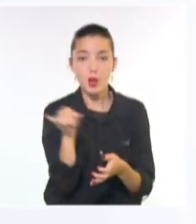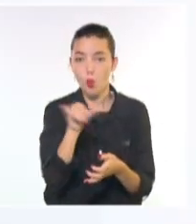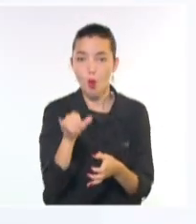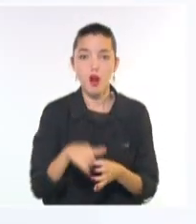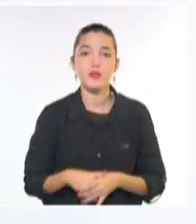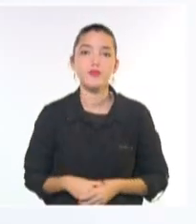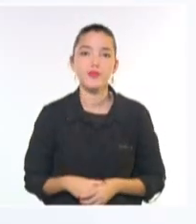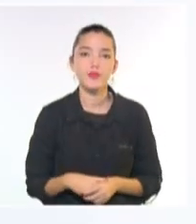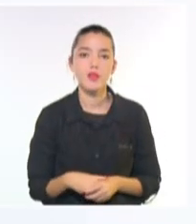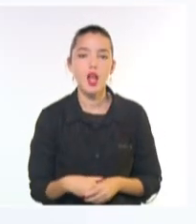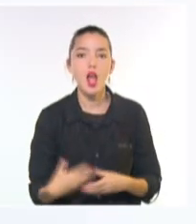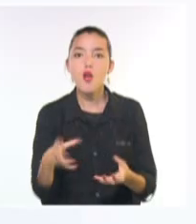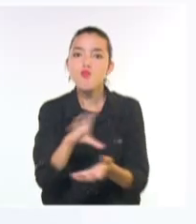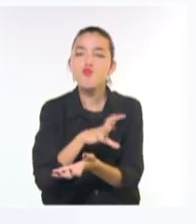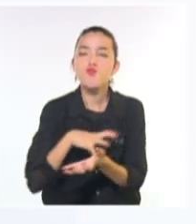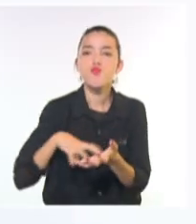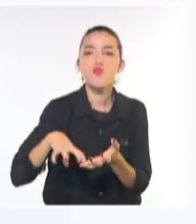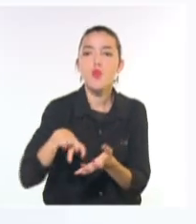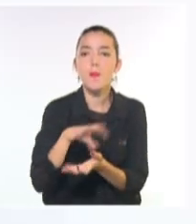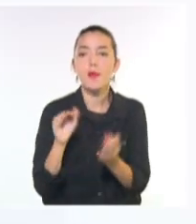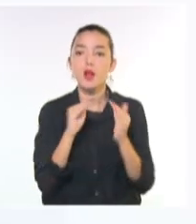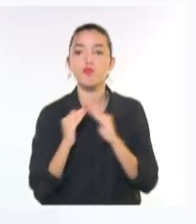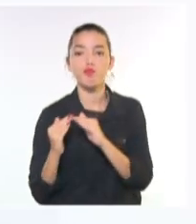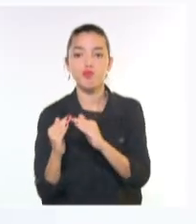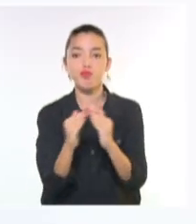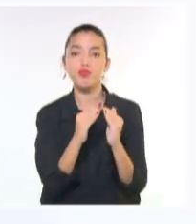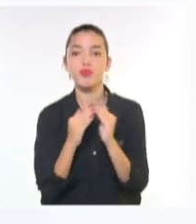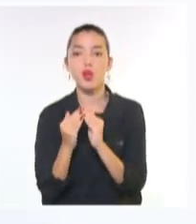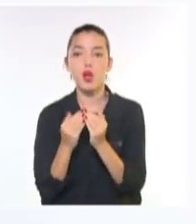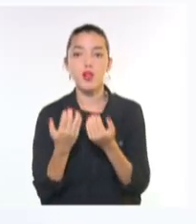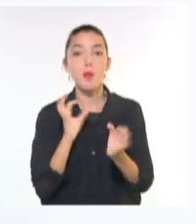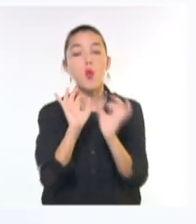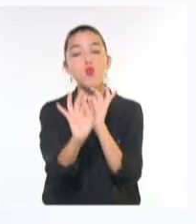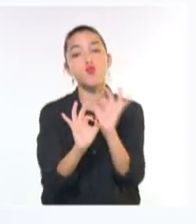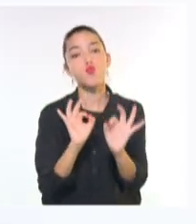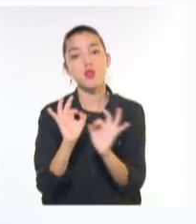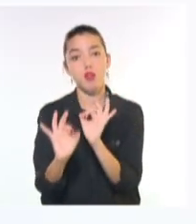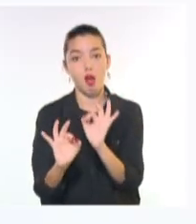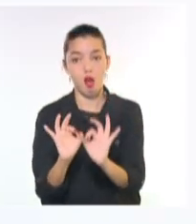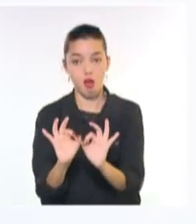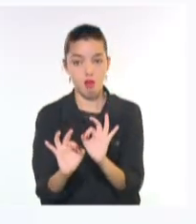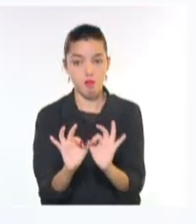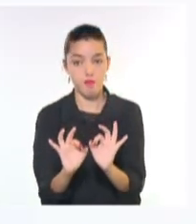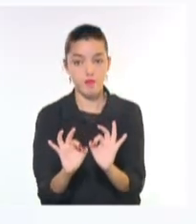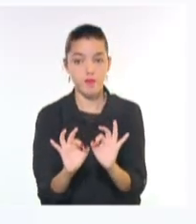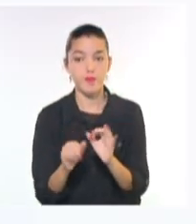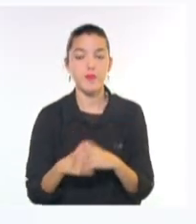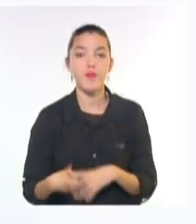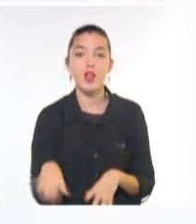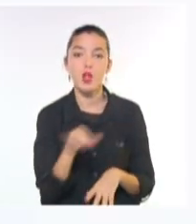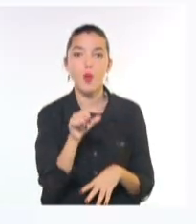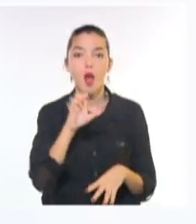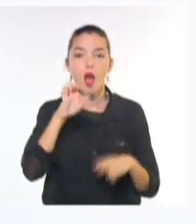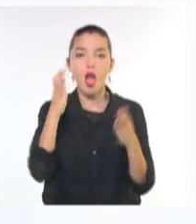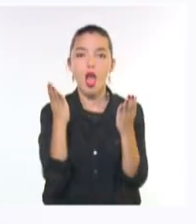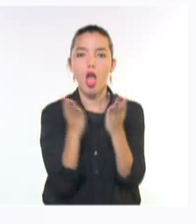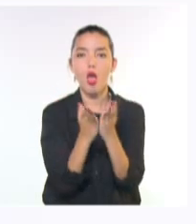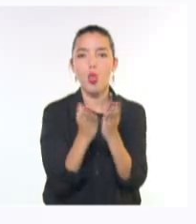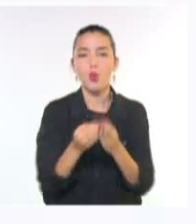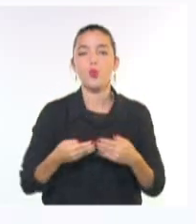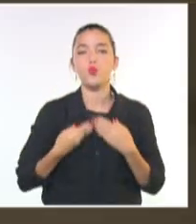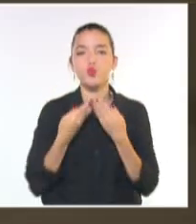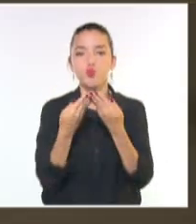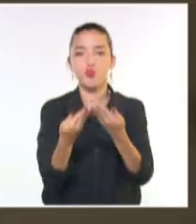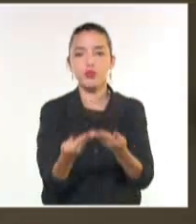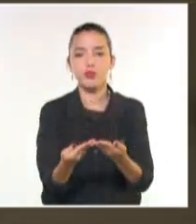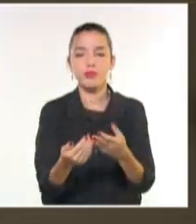el espacio, una comunidad donde más prevención se puede hacer y donde más educación se puede hacer